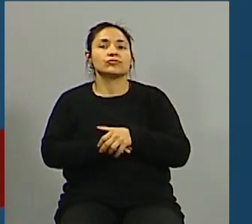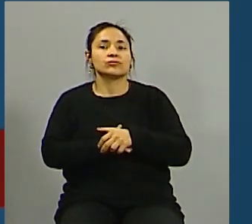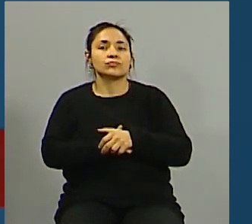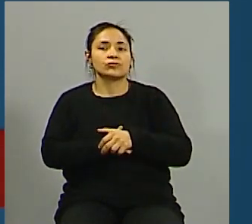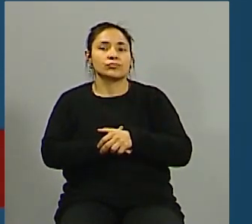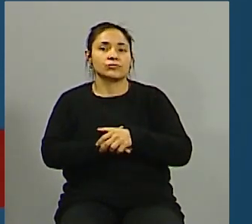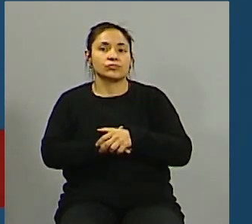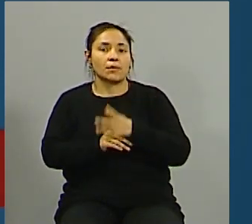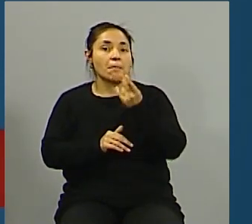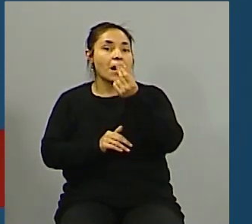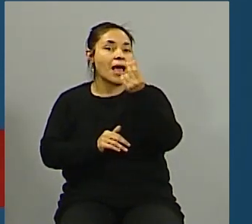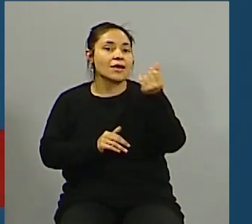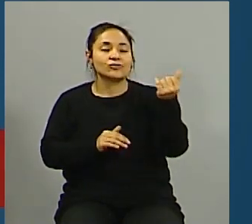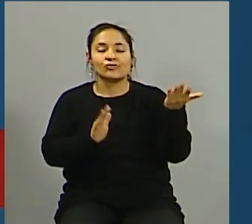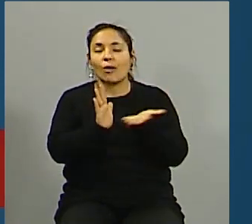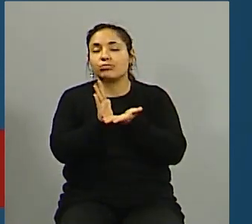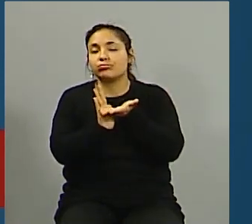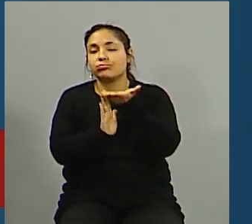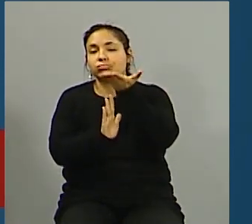del índice de precios al consumidor.